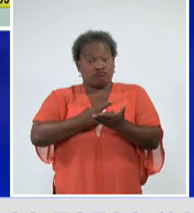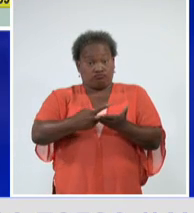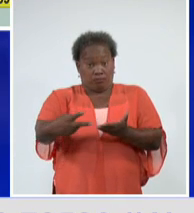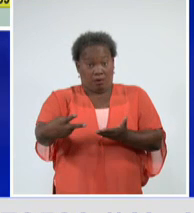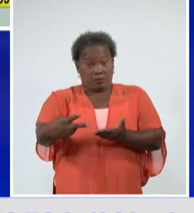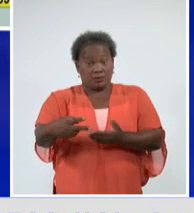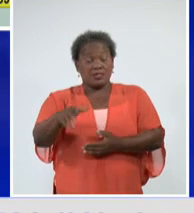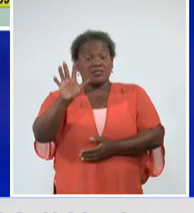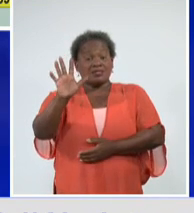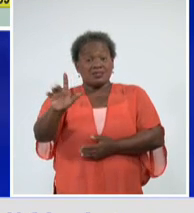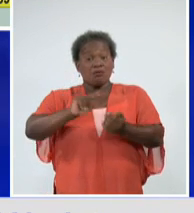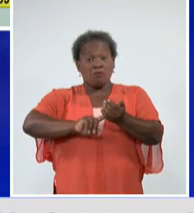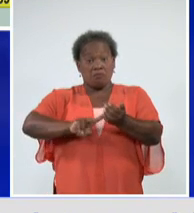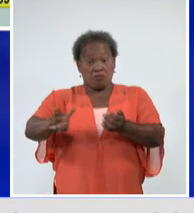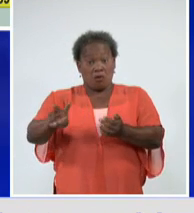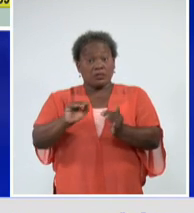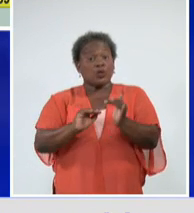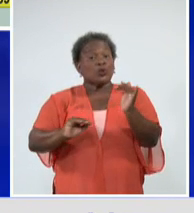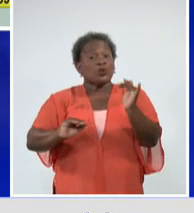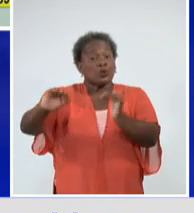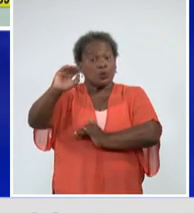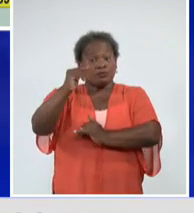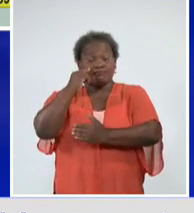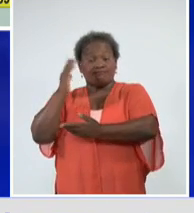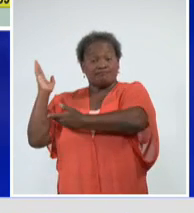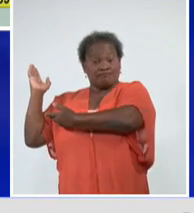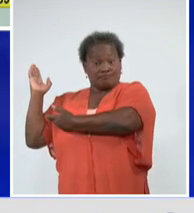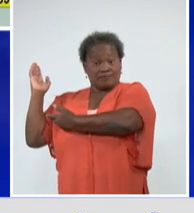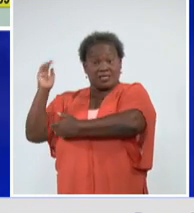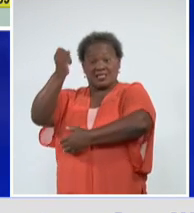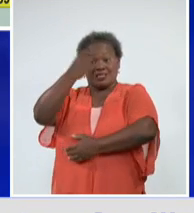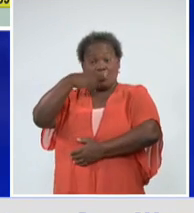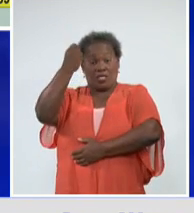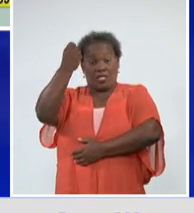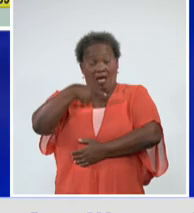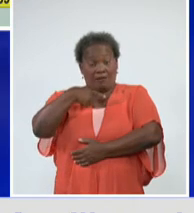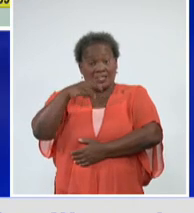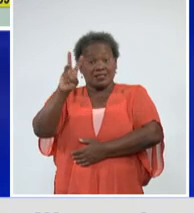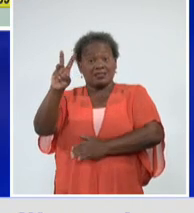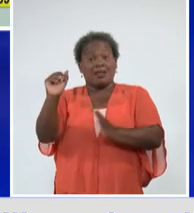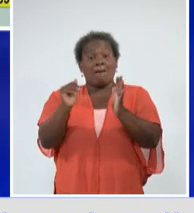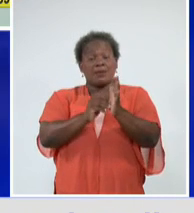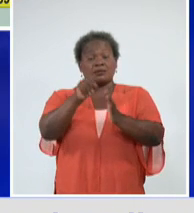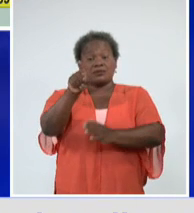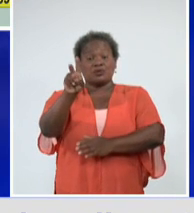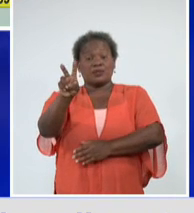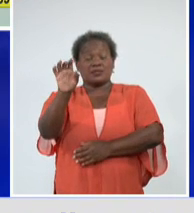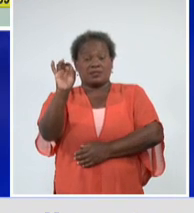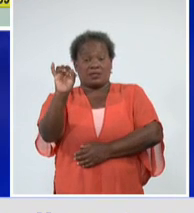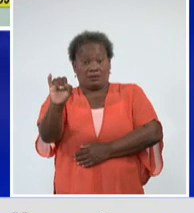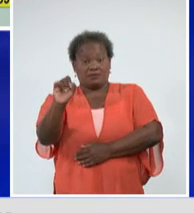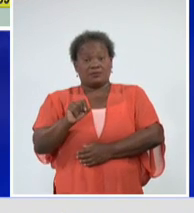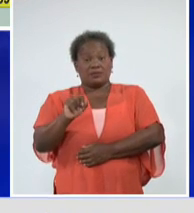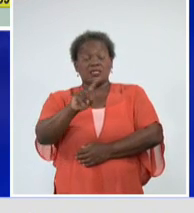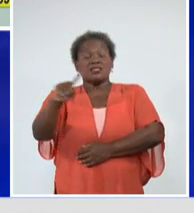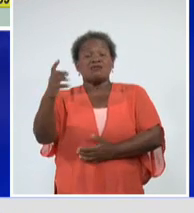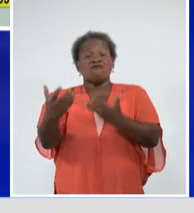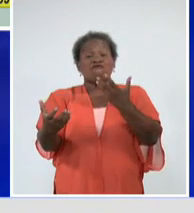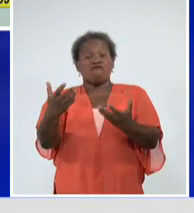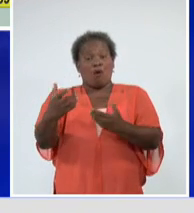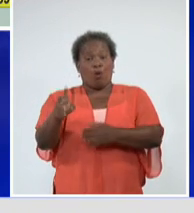provincias con tasas muy elevadas: Ciego de Ávila, 3.126, Cienfuegos,